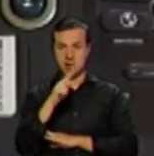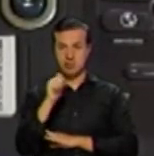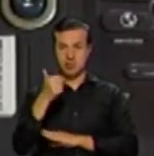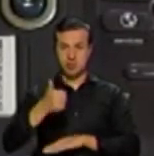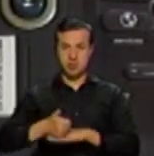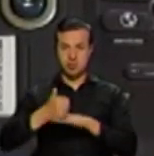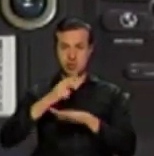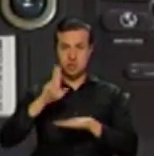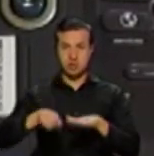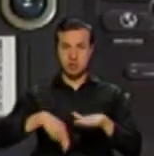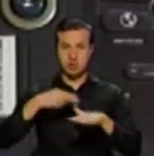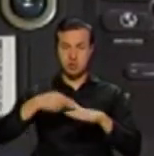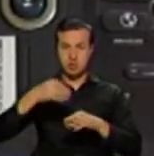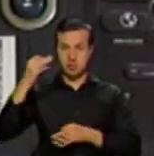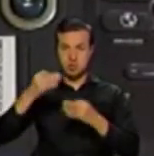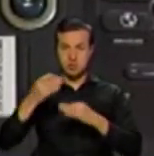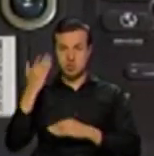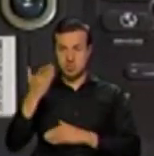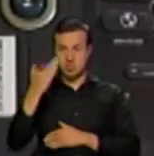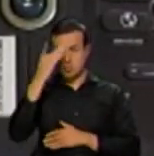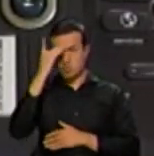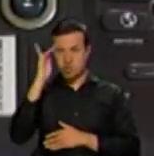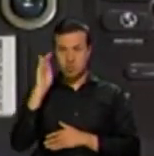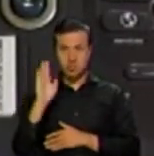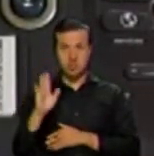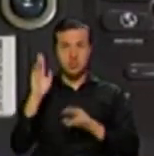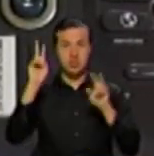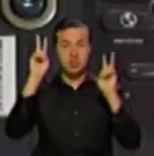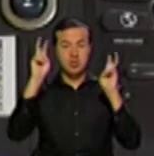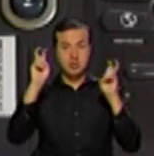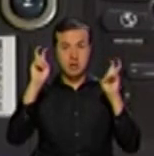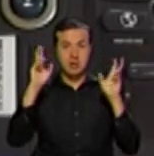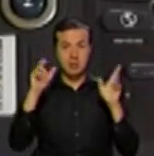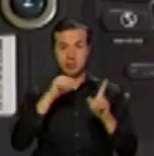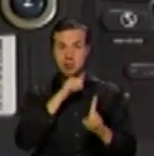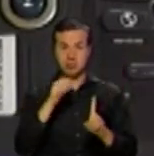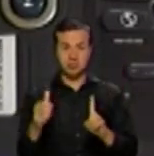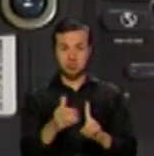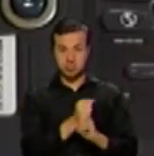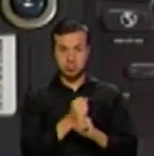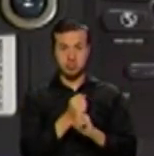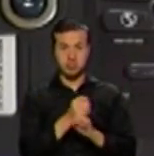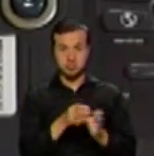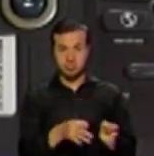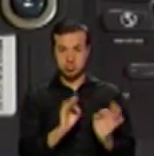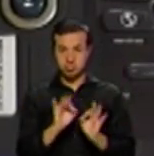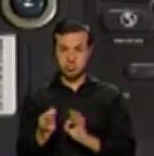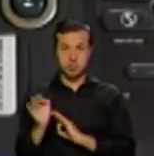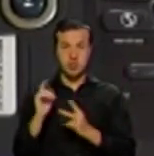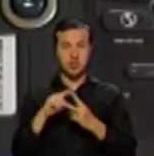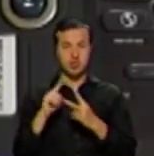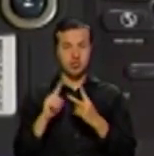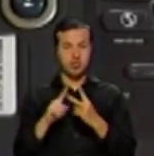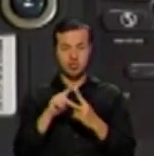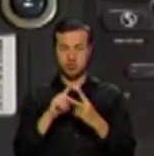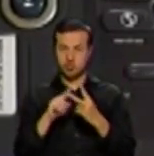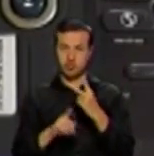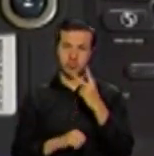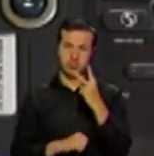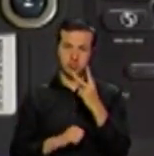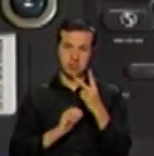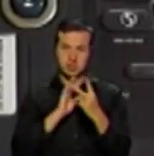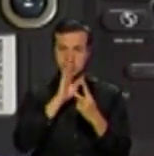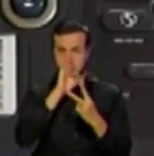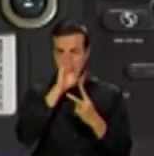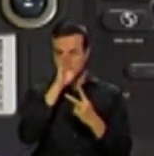Nacional de Justicia. Ella debía tomar una decisión sobre un plagio y tenía dos opciones, y siempre